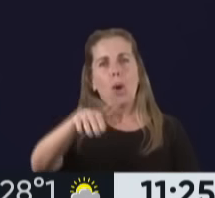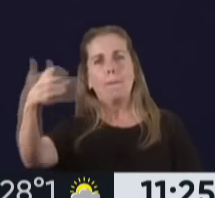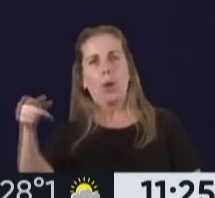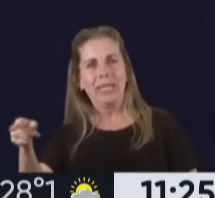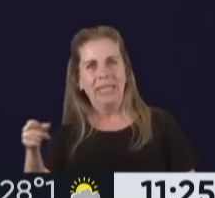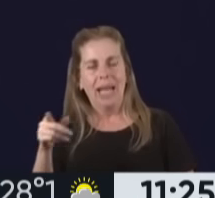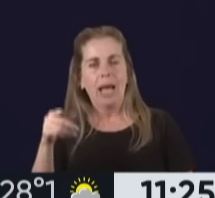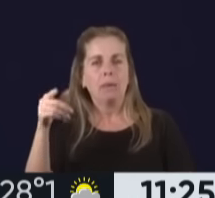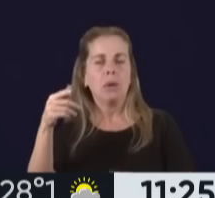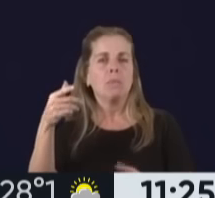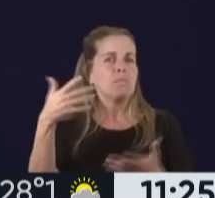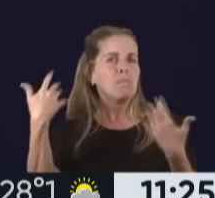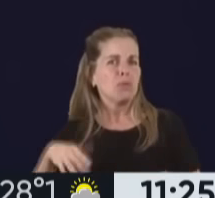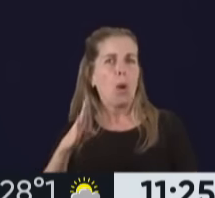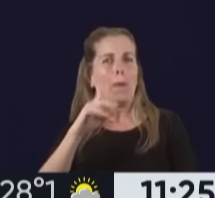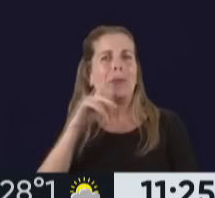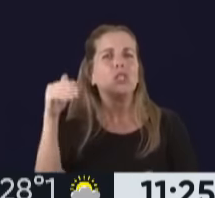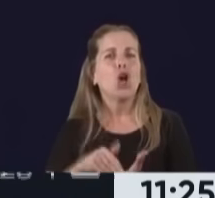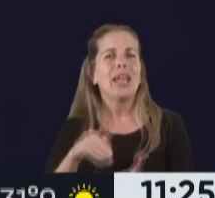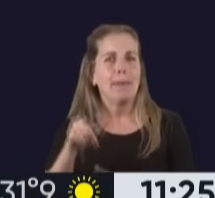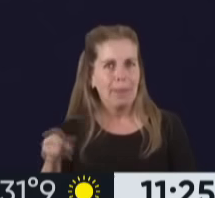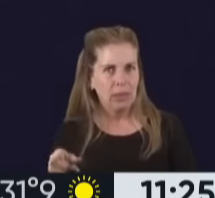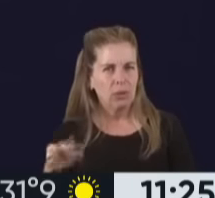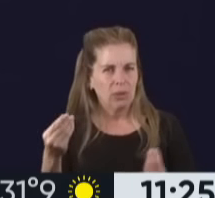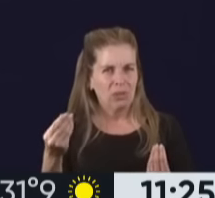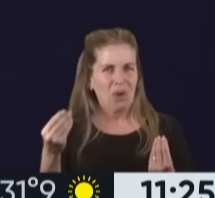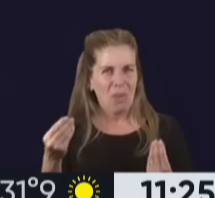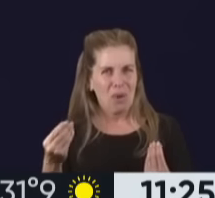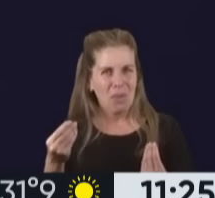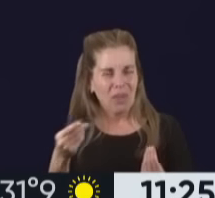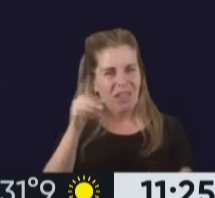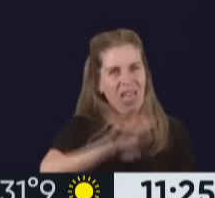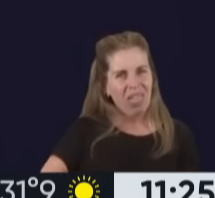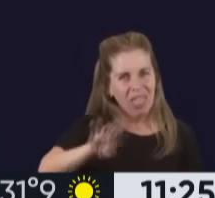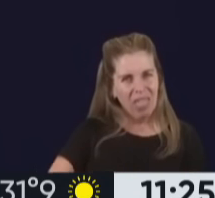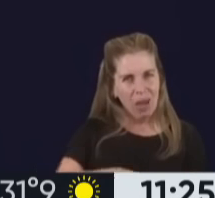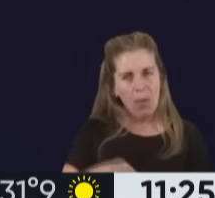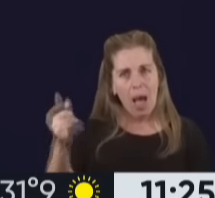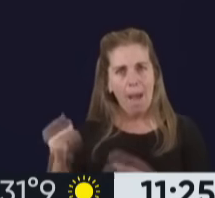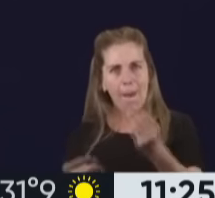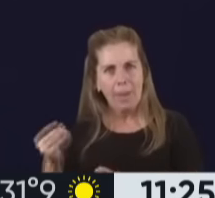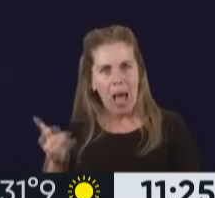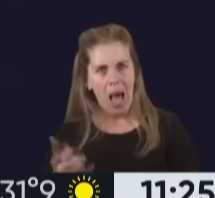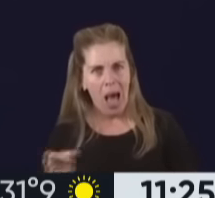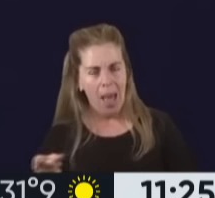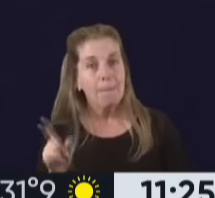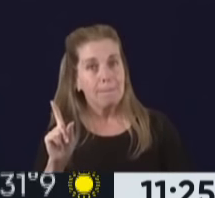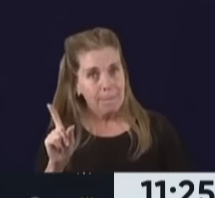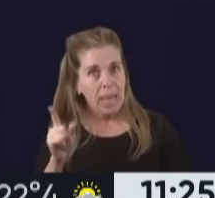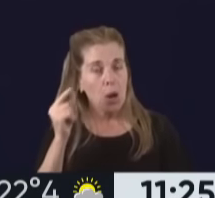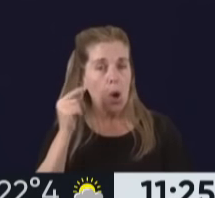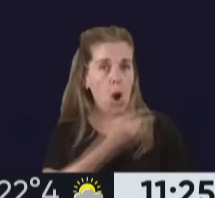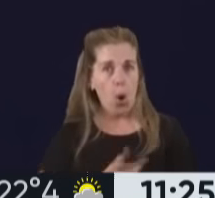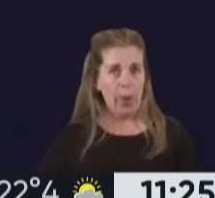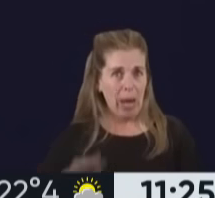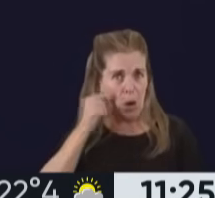Sin embargo, aún disponiendo de esta enormidad de recursos, el gobierno provincial decidió gastar en cajas navideñas